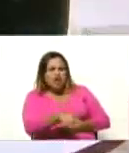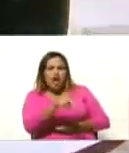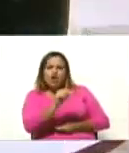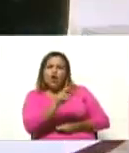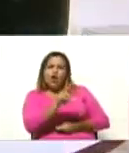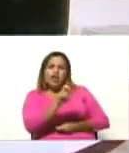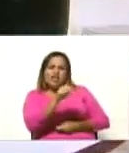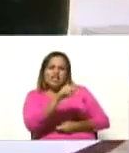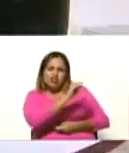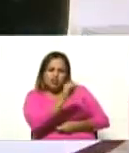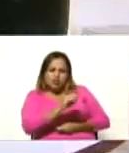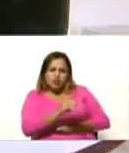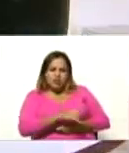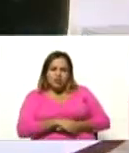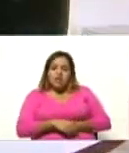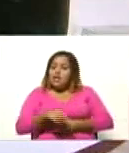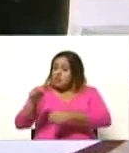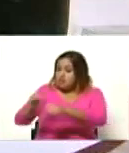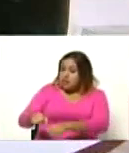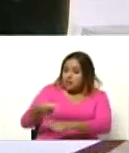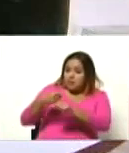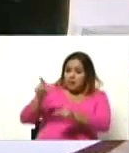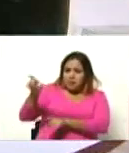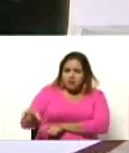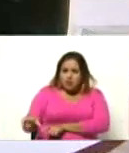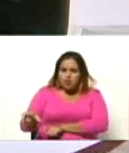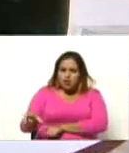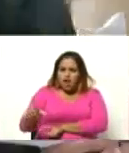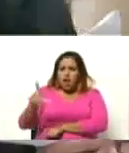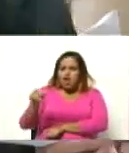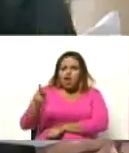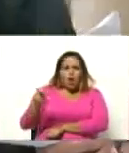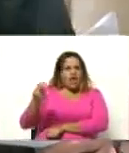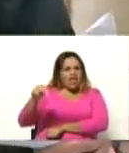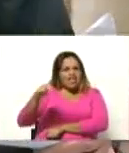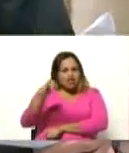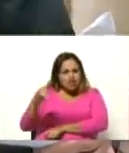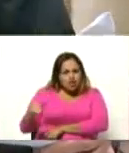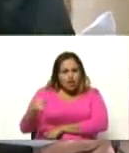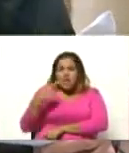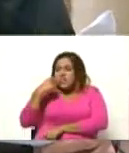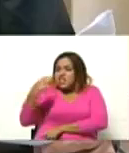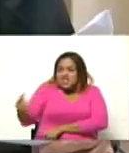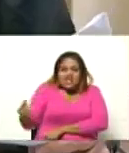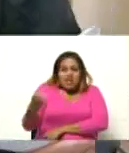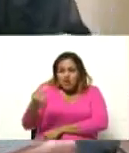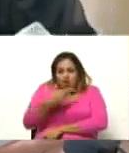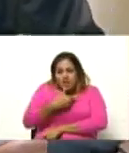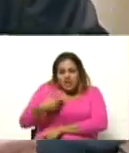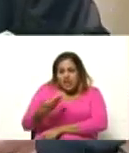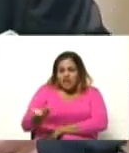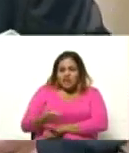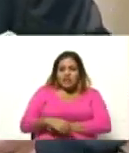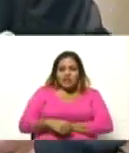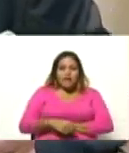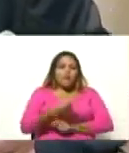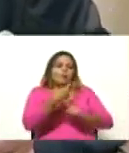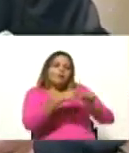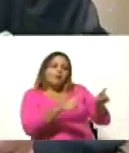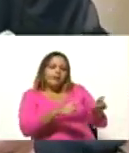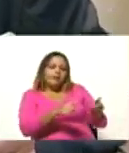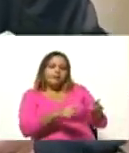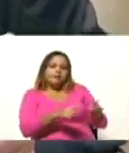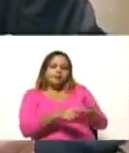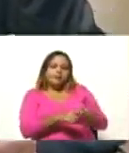nunca ha dicho que quiere ser presidente pero ustedes lo meten ahí. Pero no sale, nosotros no lo colocamos en la lista. Ah, la gente lo propone. La pregunta